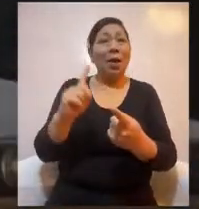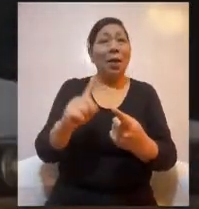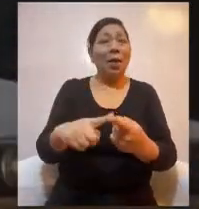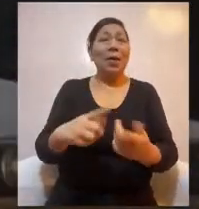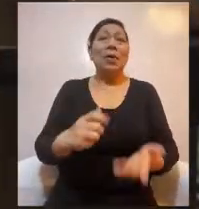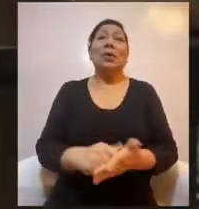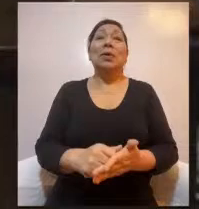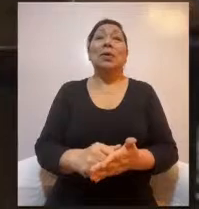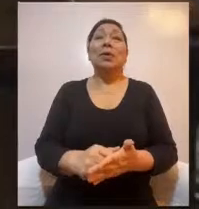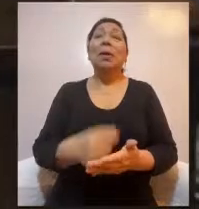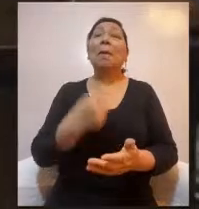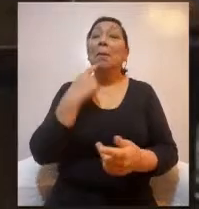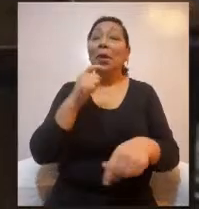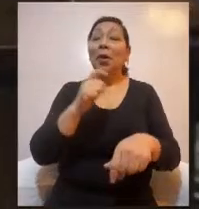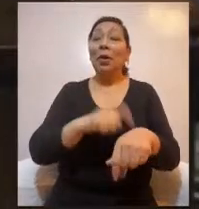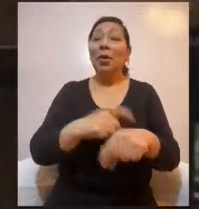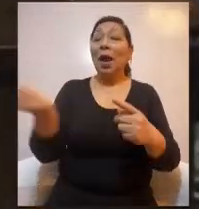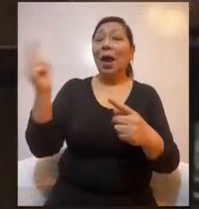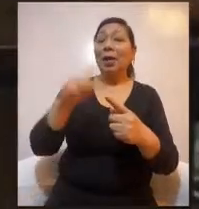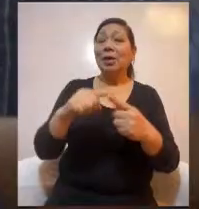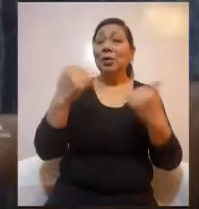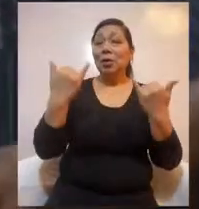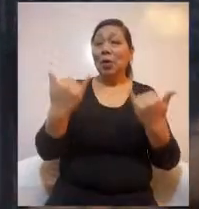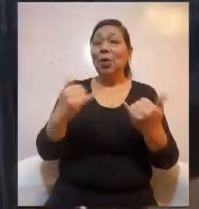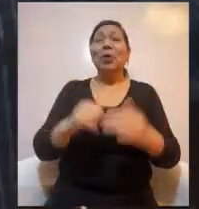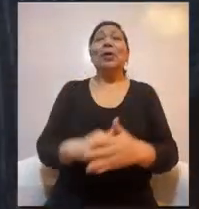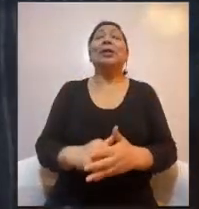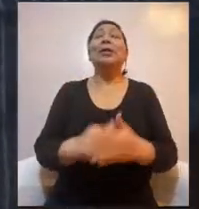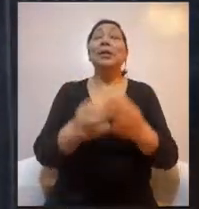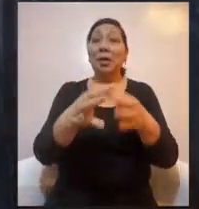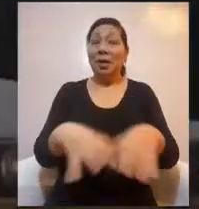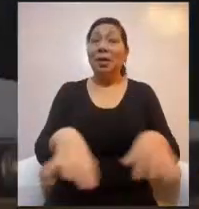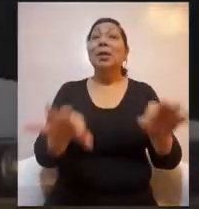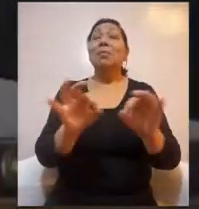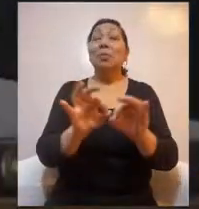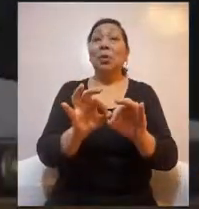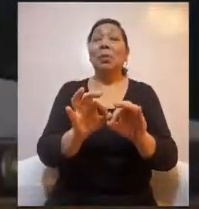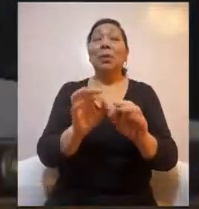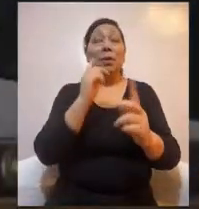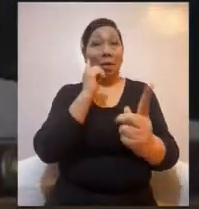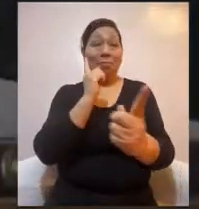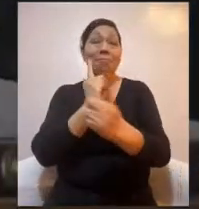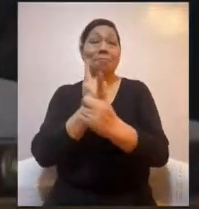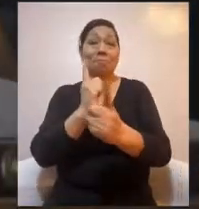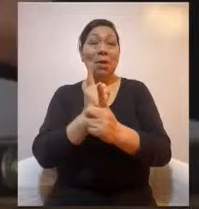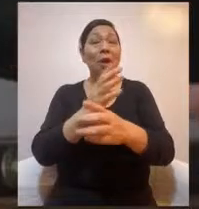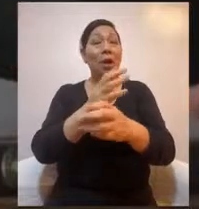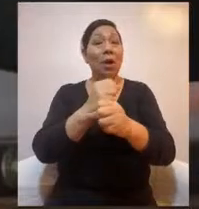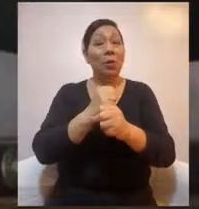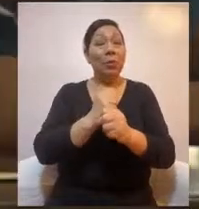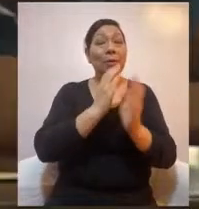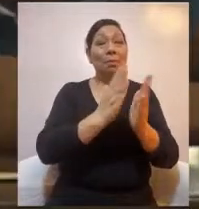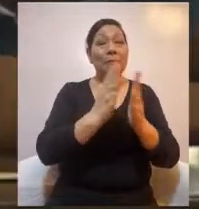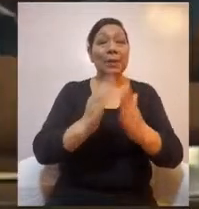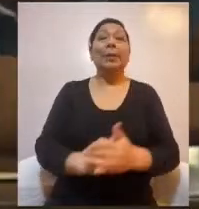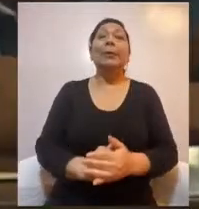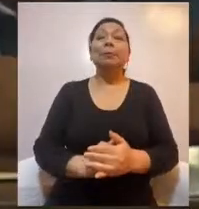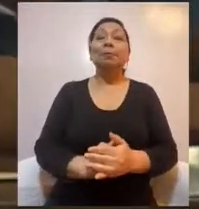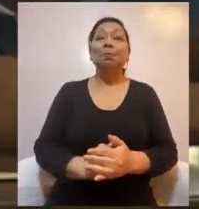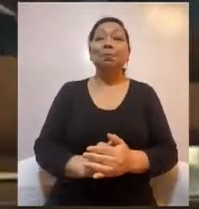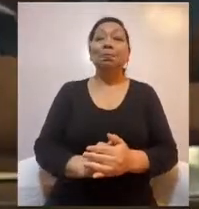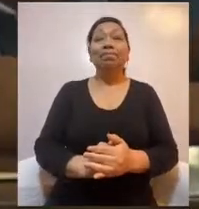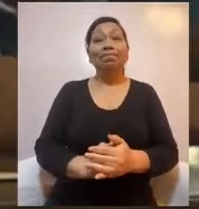hasta nuestra época, hasta la actualidad, y por tanto debe ser tenida en cuenta y deben adoptarse medidas sobre el